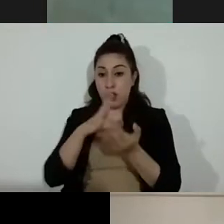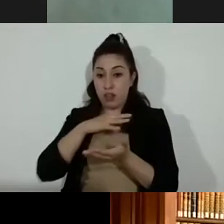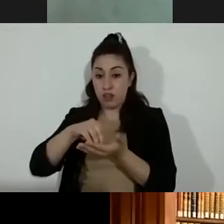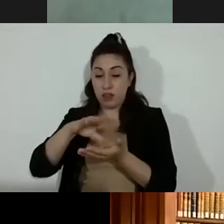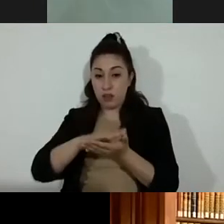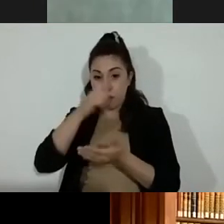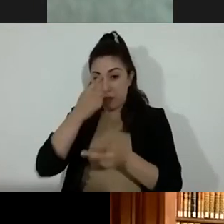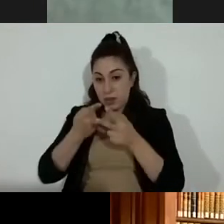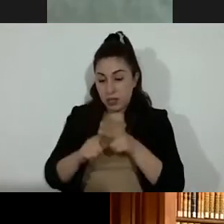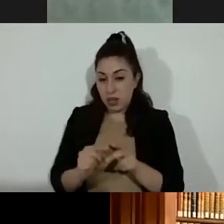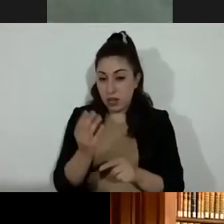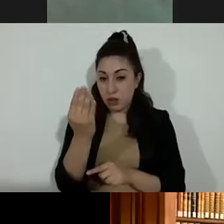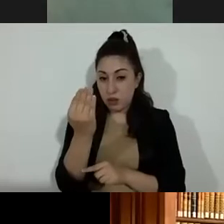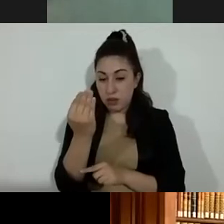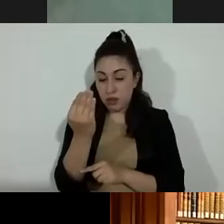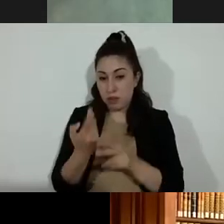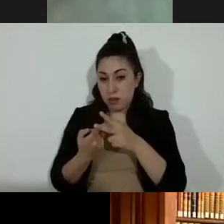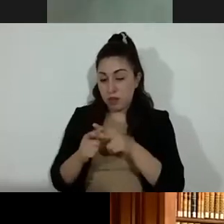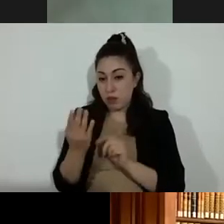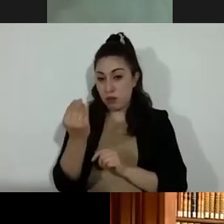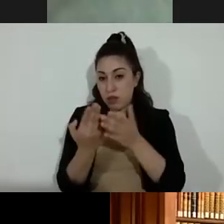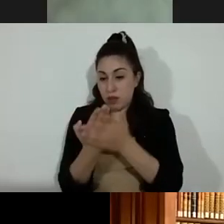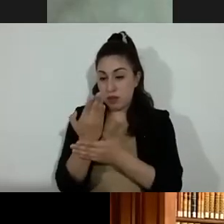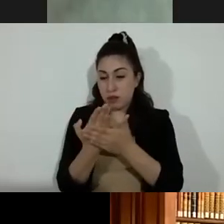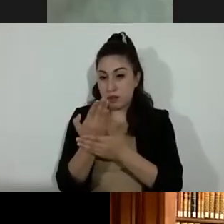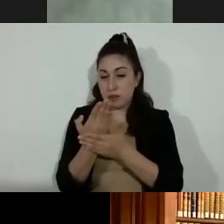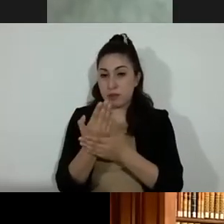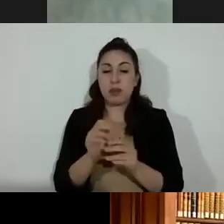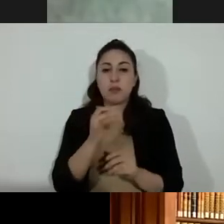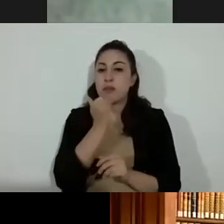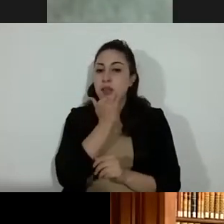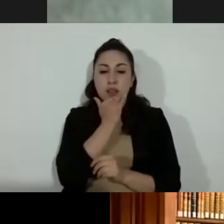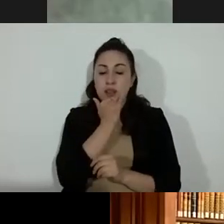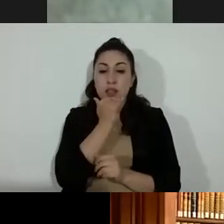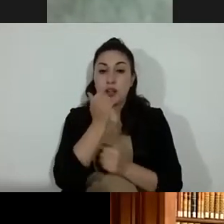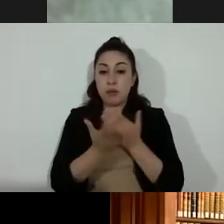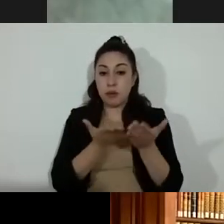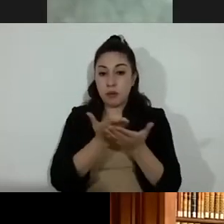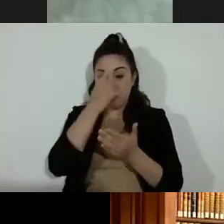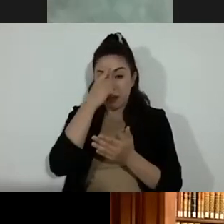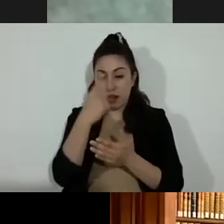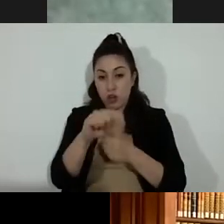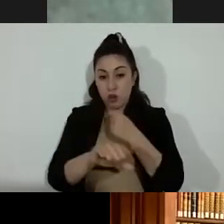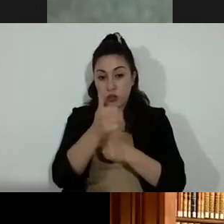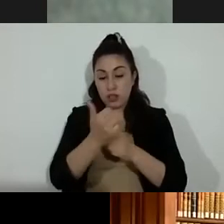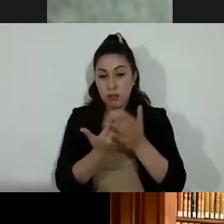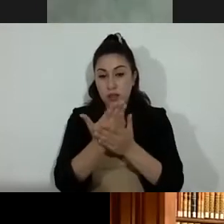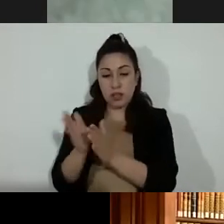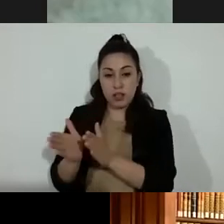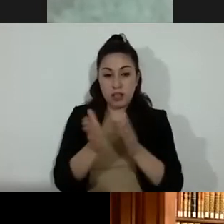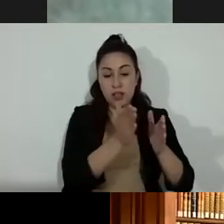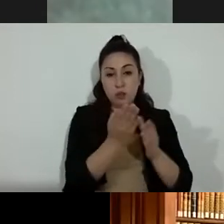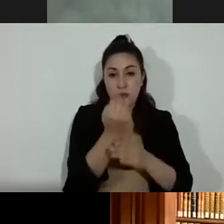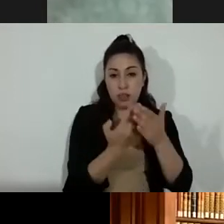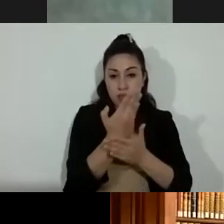se corrieran, perdón, las que están propuestas para las 11 de la mañana se corrieran a las 9, las de